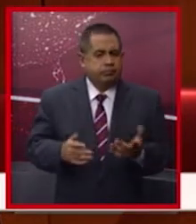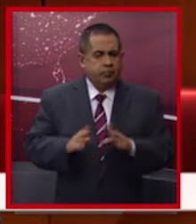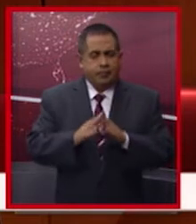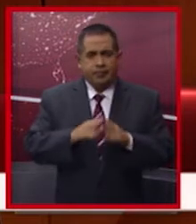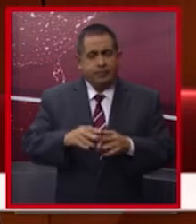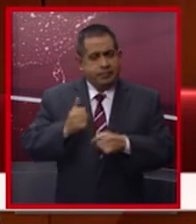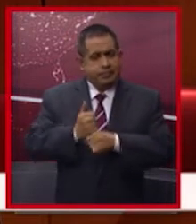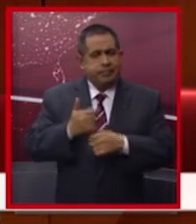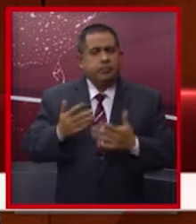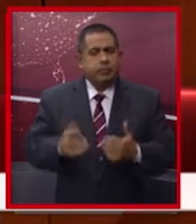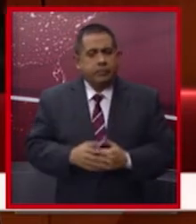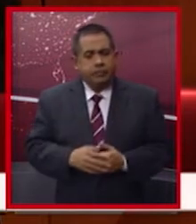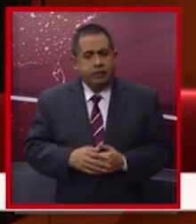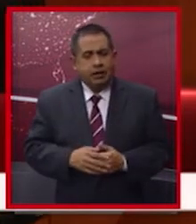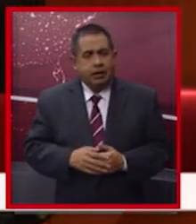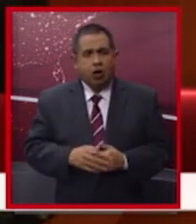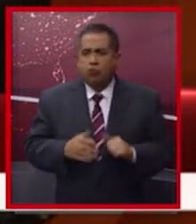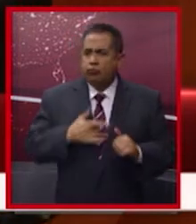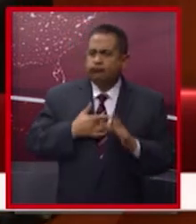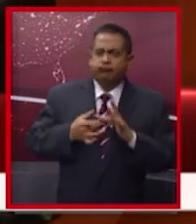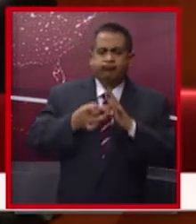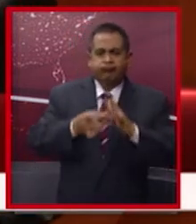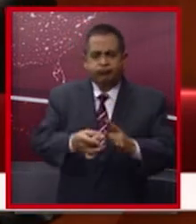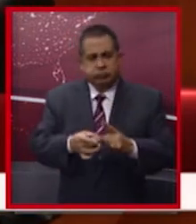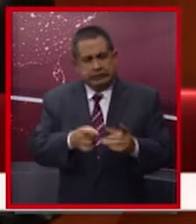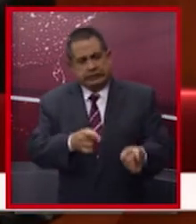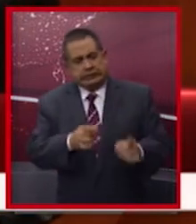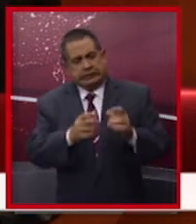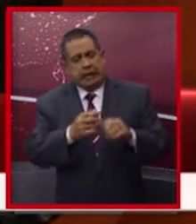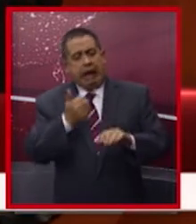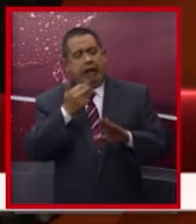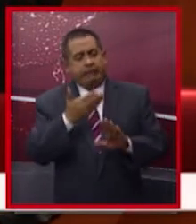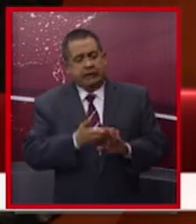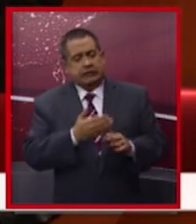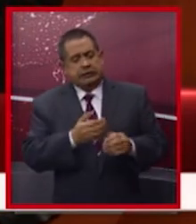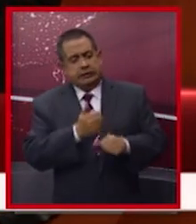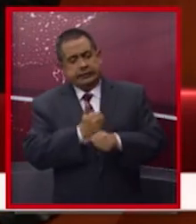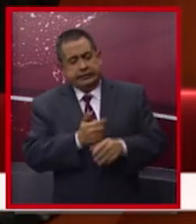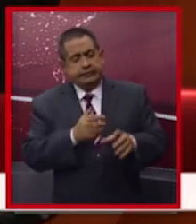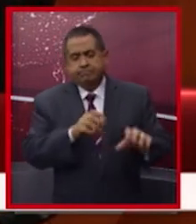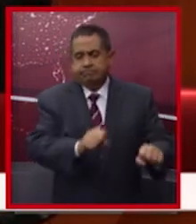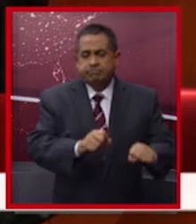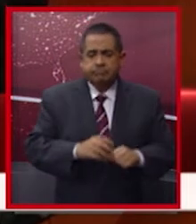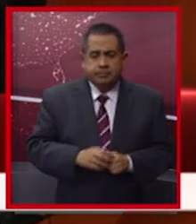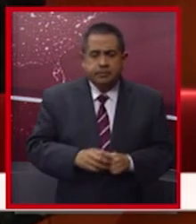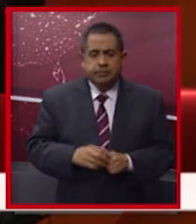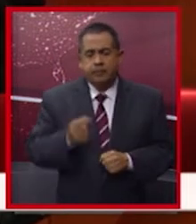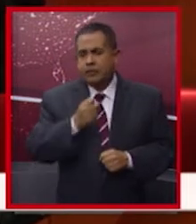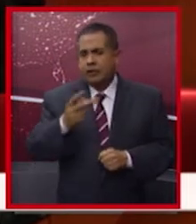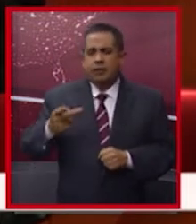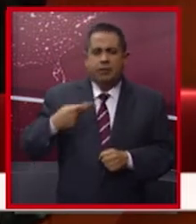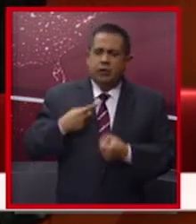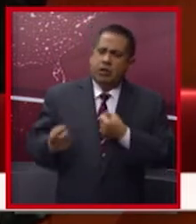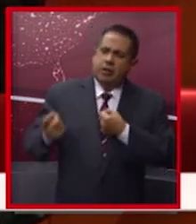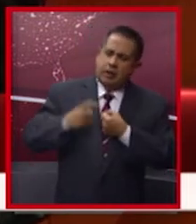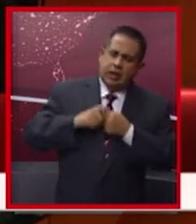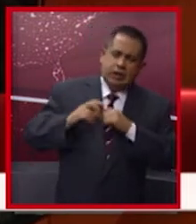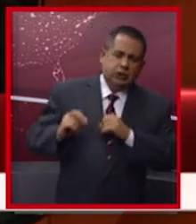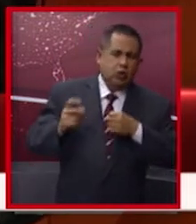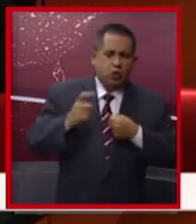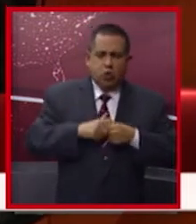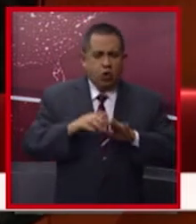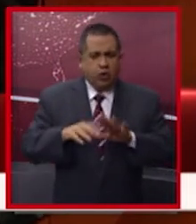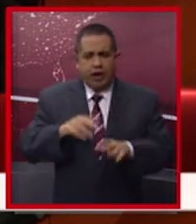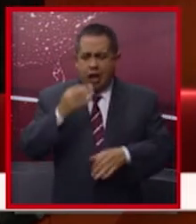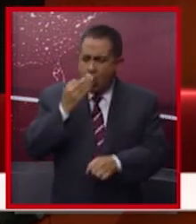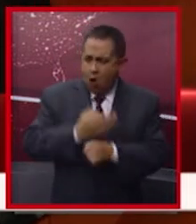tragedia, en la solidaridad con los que han sido afectados, militantes o no militantes piden que esto